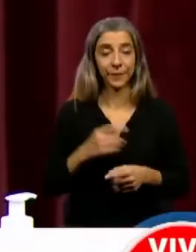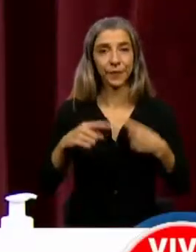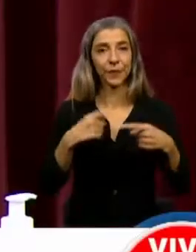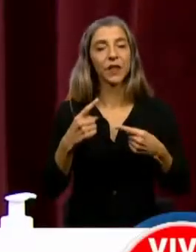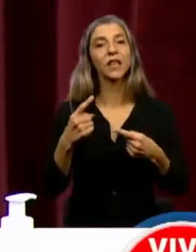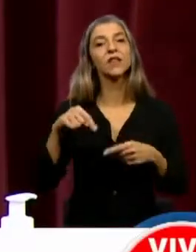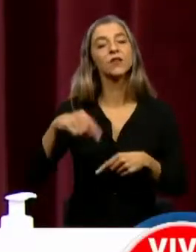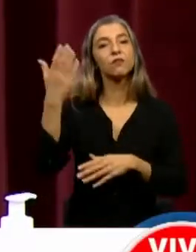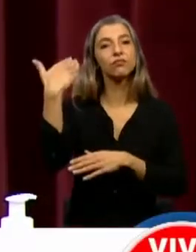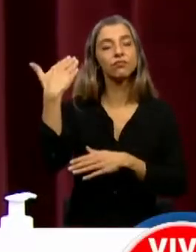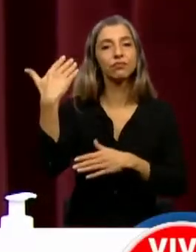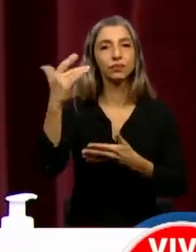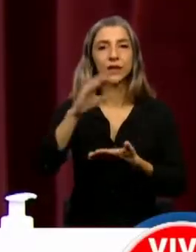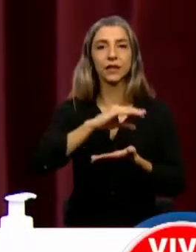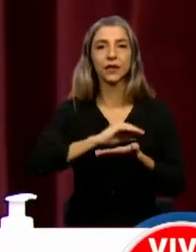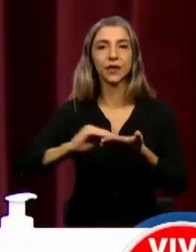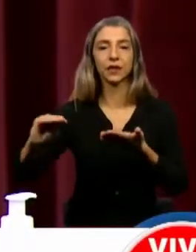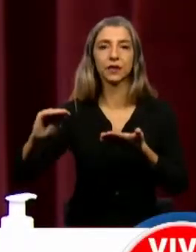Continúa en el uso de la palabra